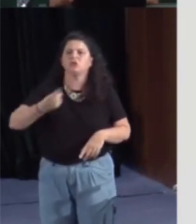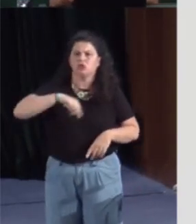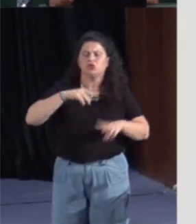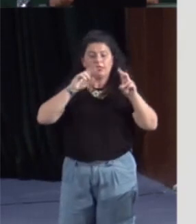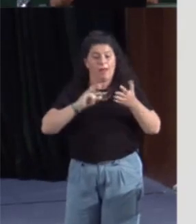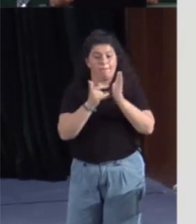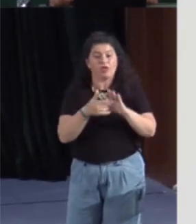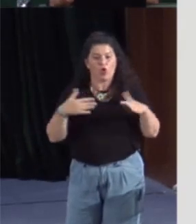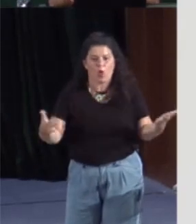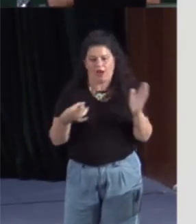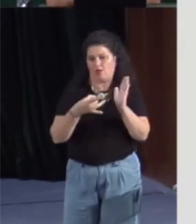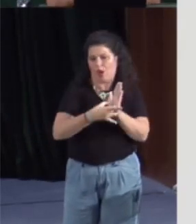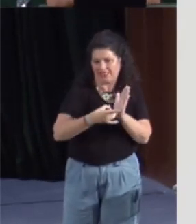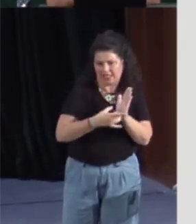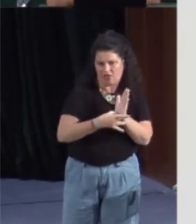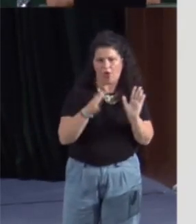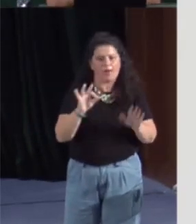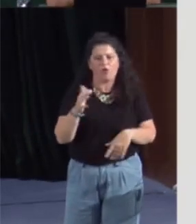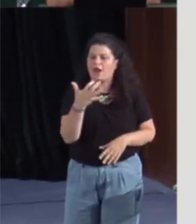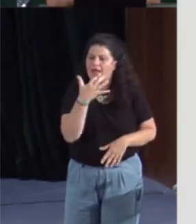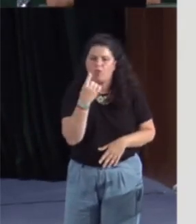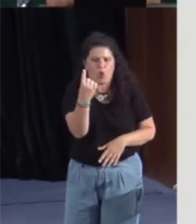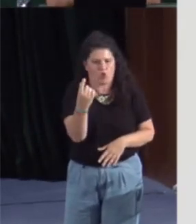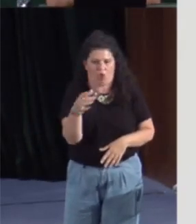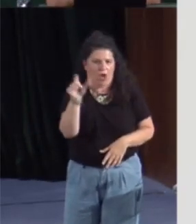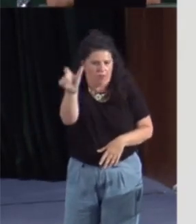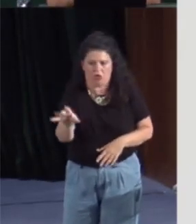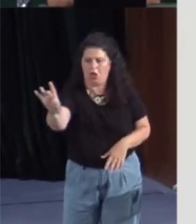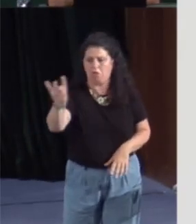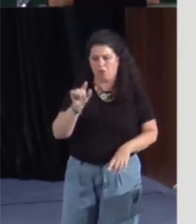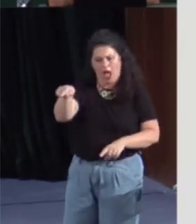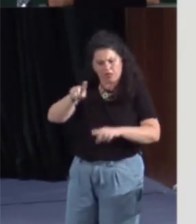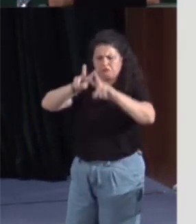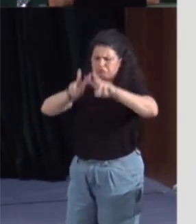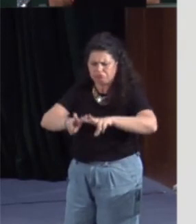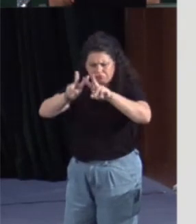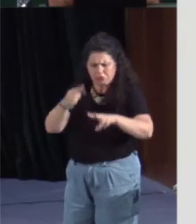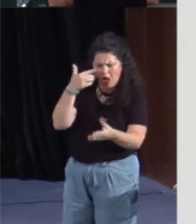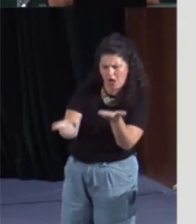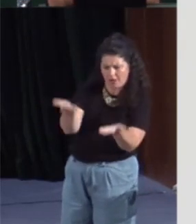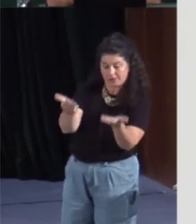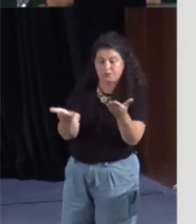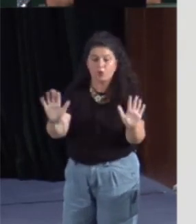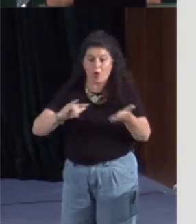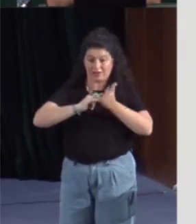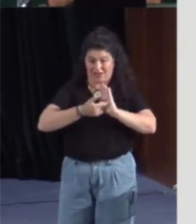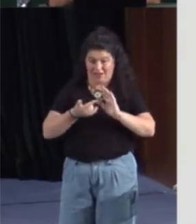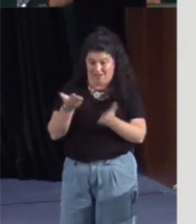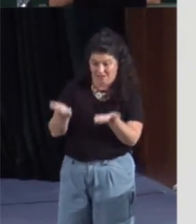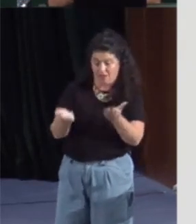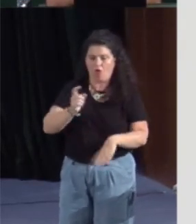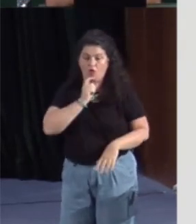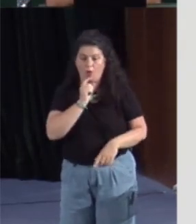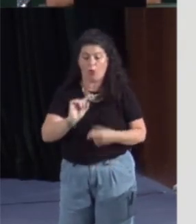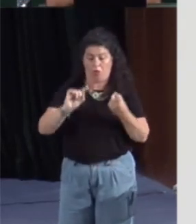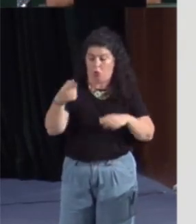simplemente un primer paso para ver esta cuestión. Y las técnicas fue una entrevista abierta y semiestructurada al